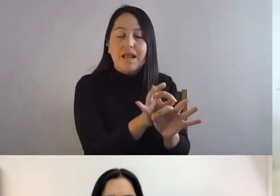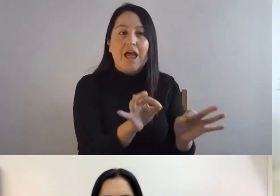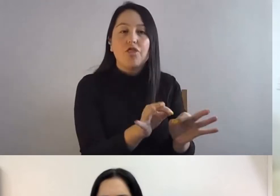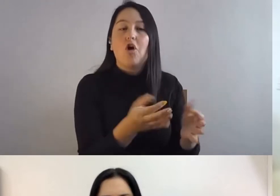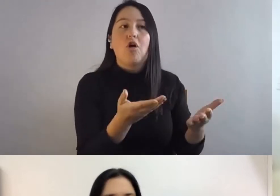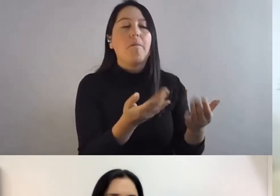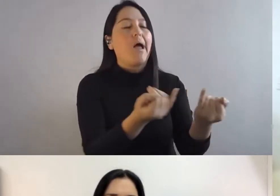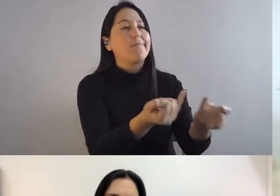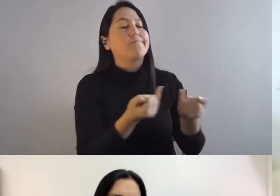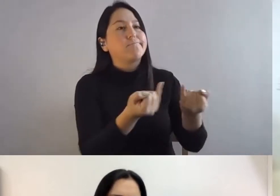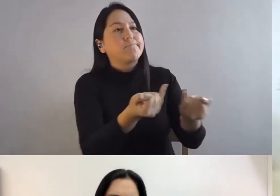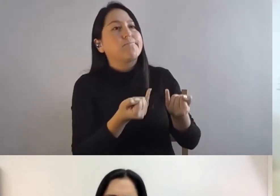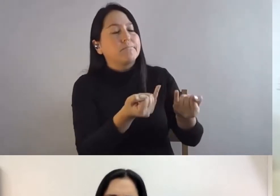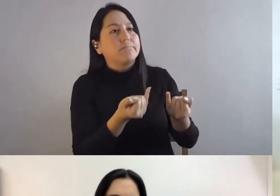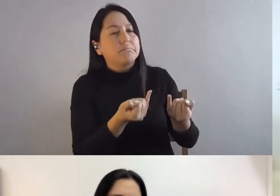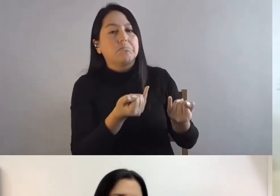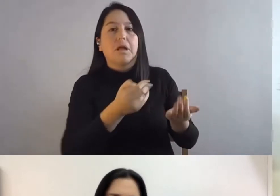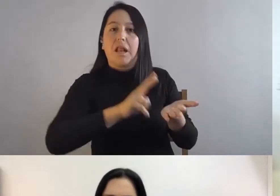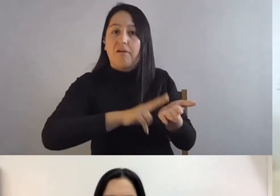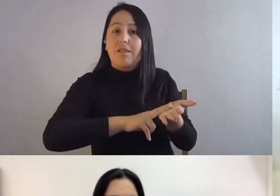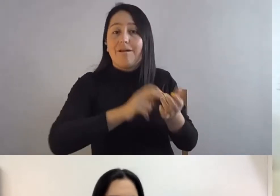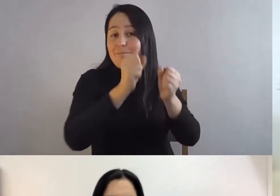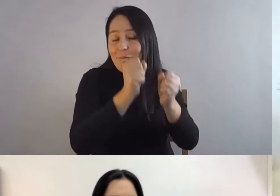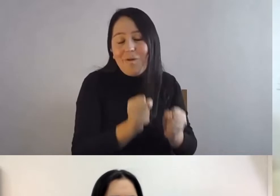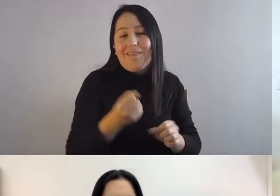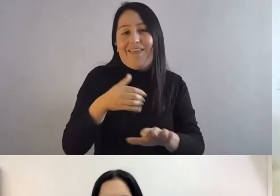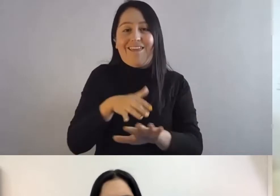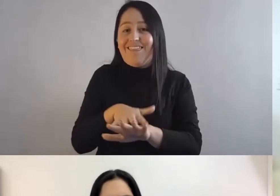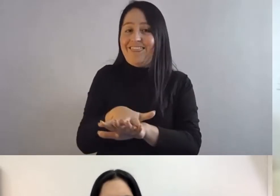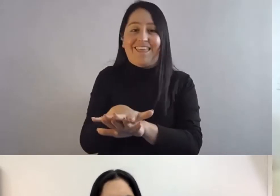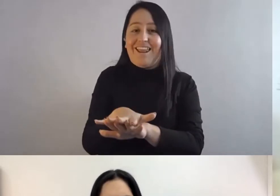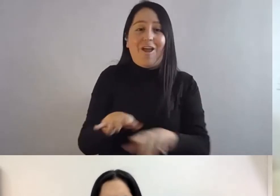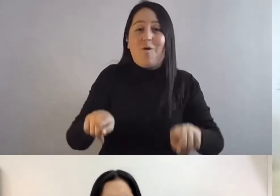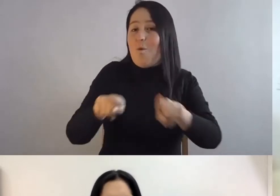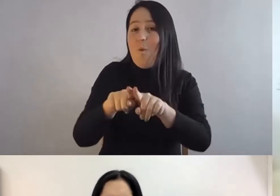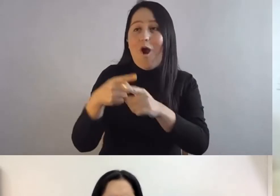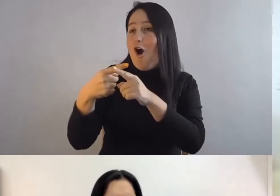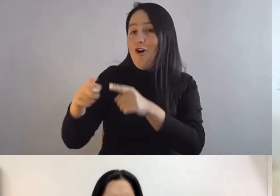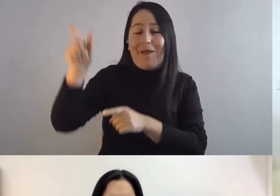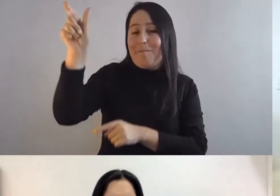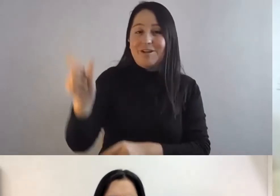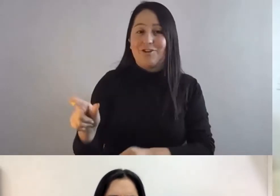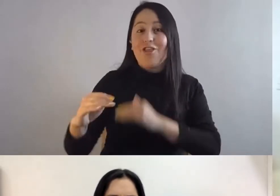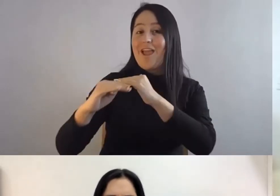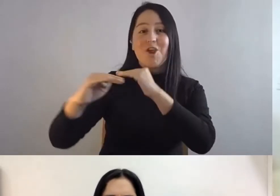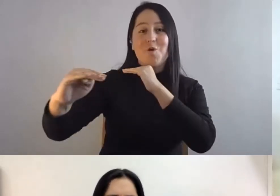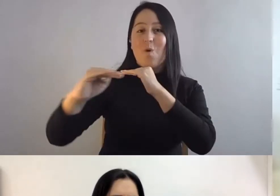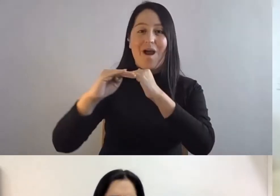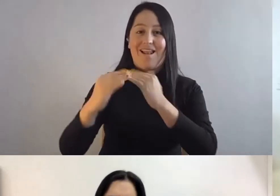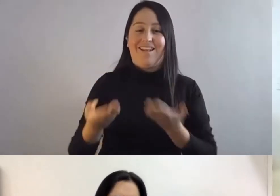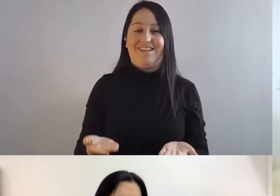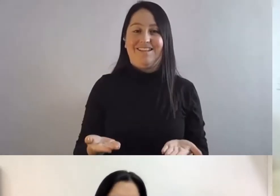información, la verdad que se puede integrar igual que cualquier otra persona en igualdad de condiciones